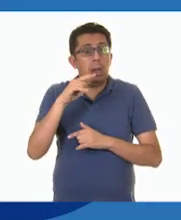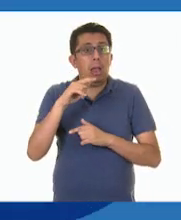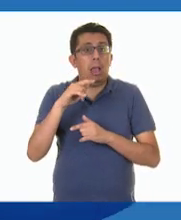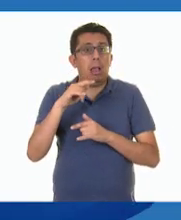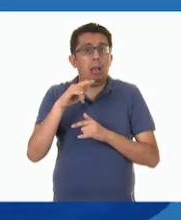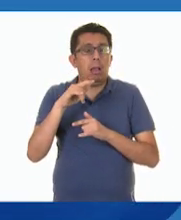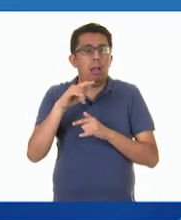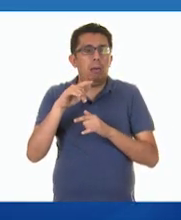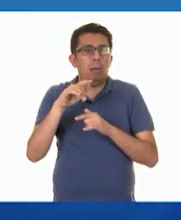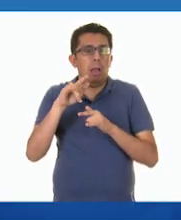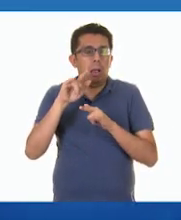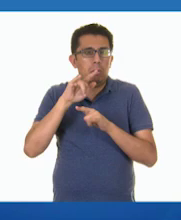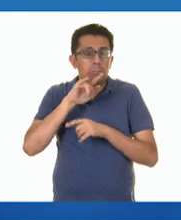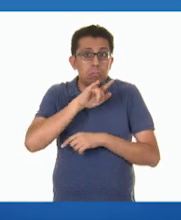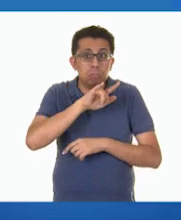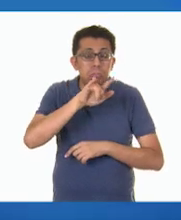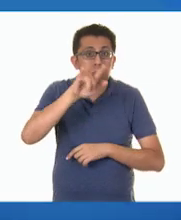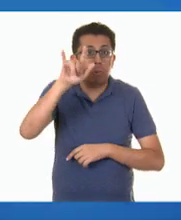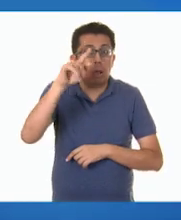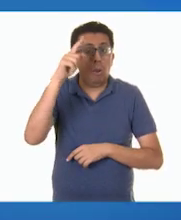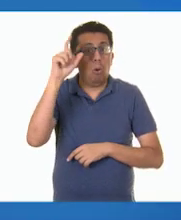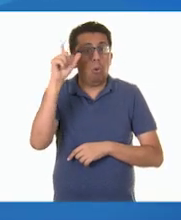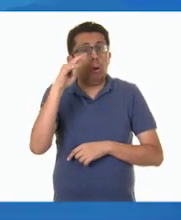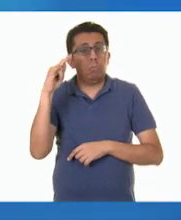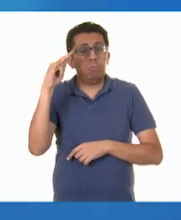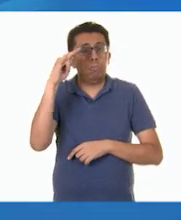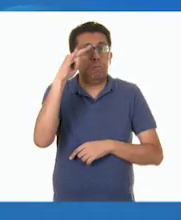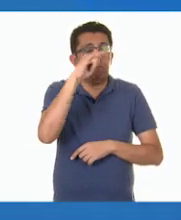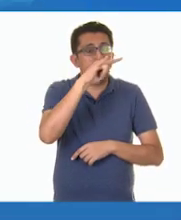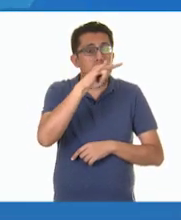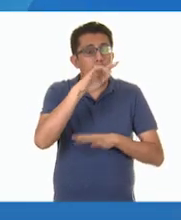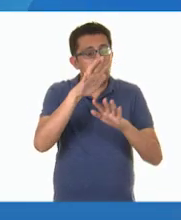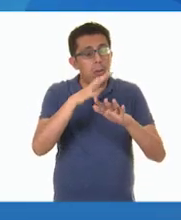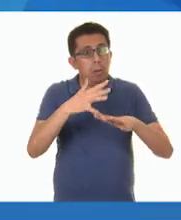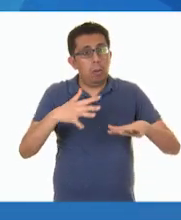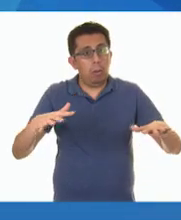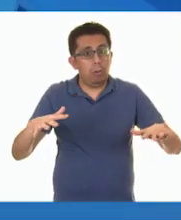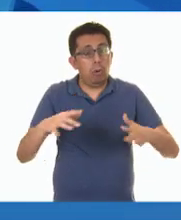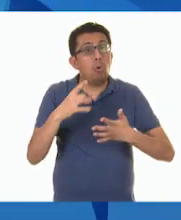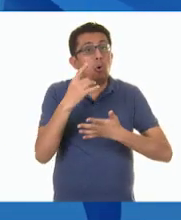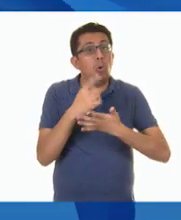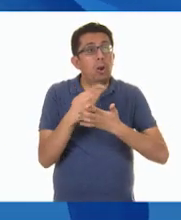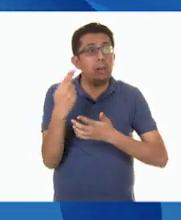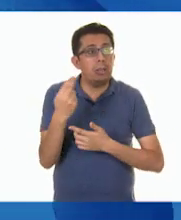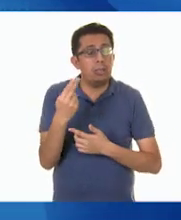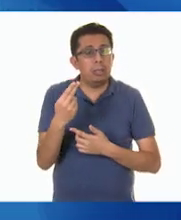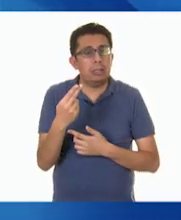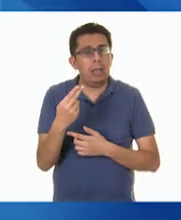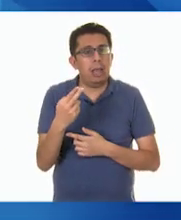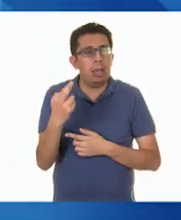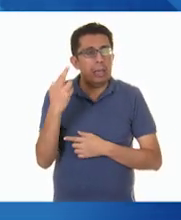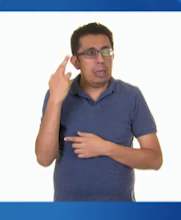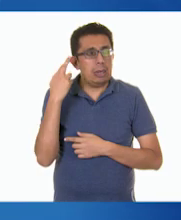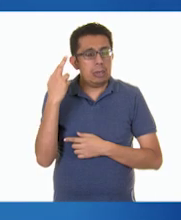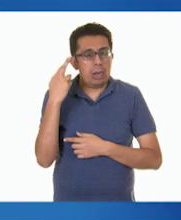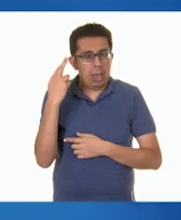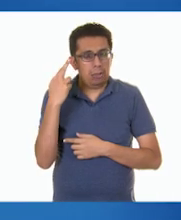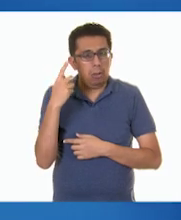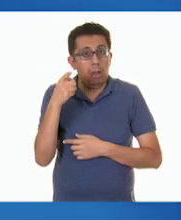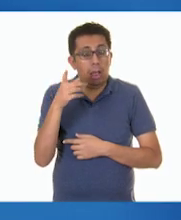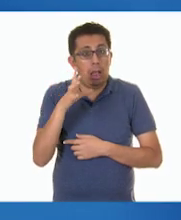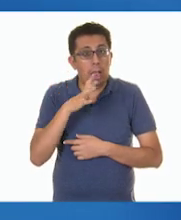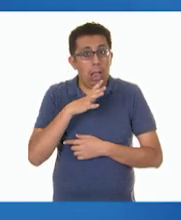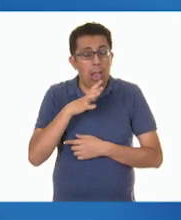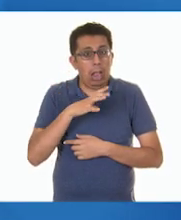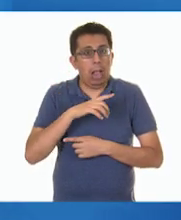los océanos. Para oír transmisiones, lo único que necesitas es un radio que reciba una banda de onda corta.